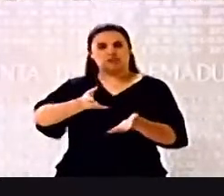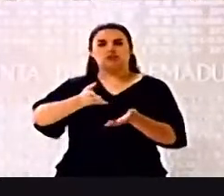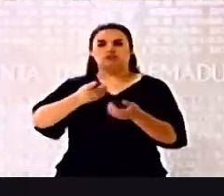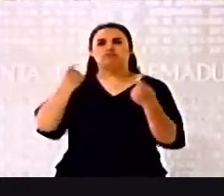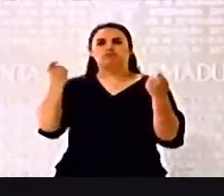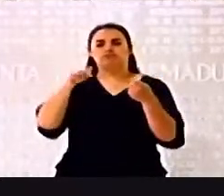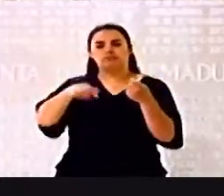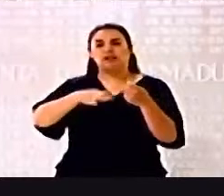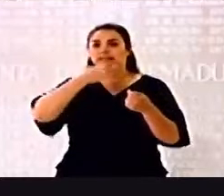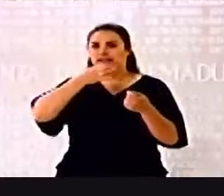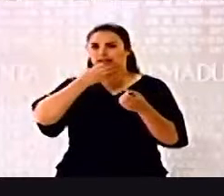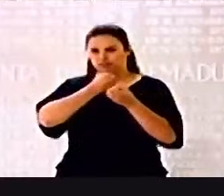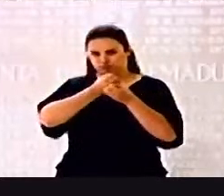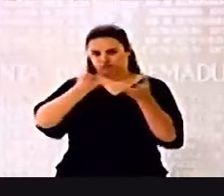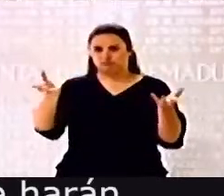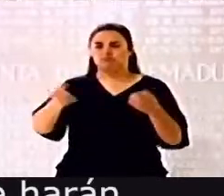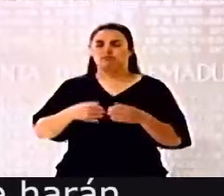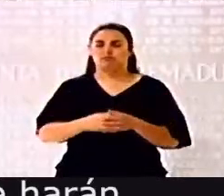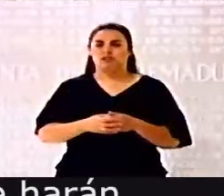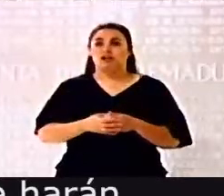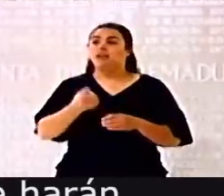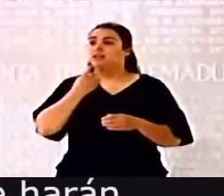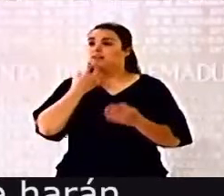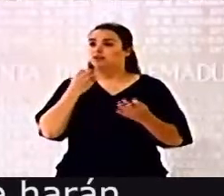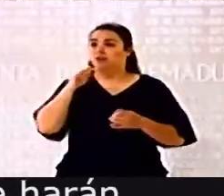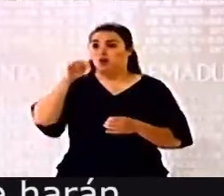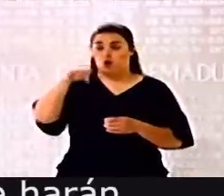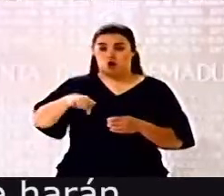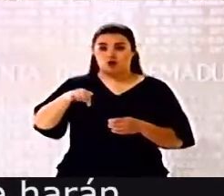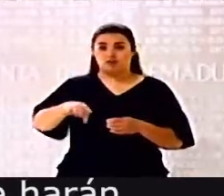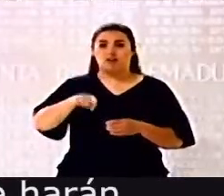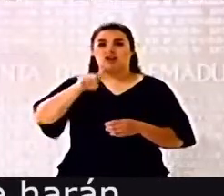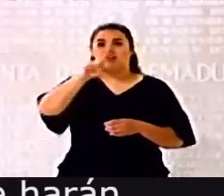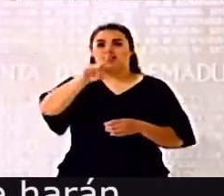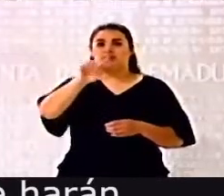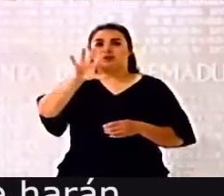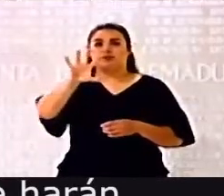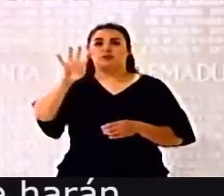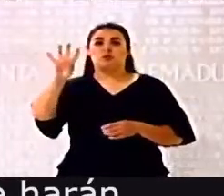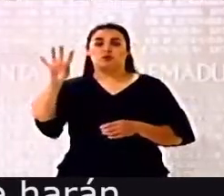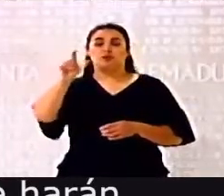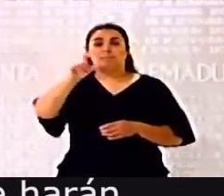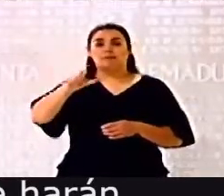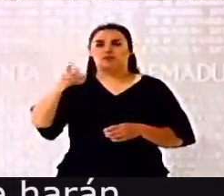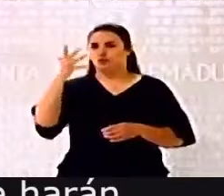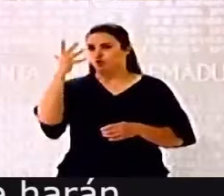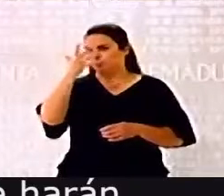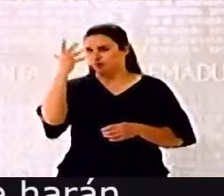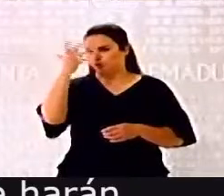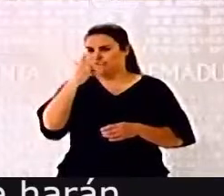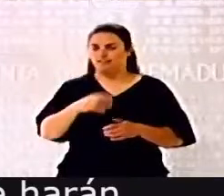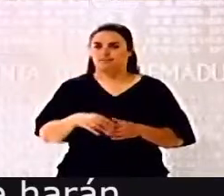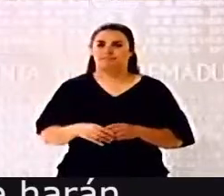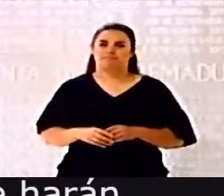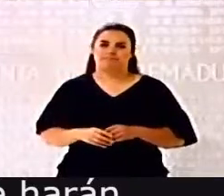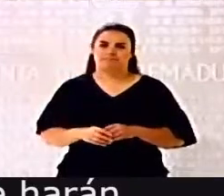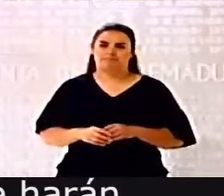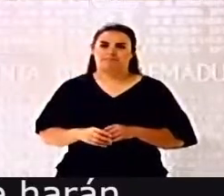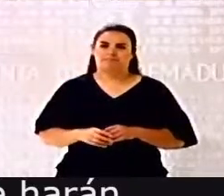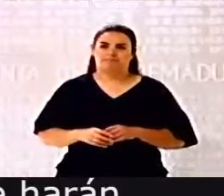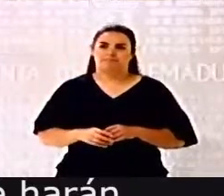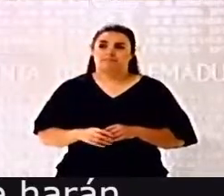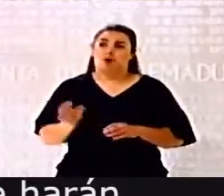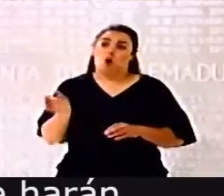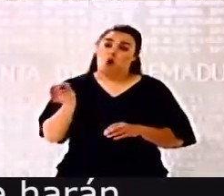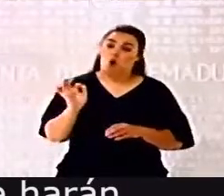públicos esta tarde. Le comento que en el día de hoy hemos tenido 154 personas sospechosas o